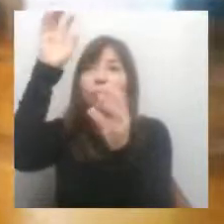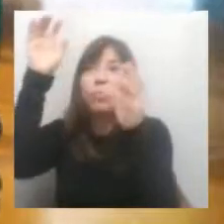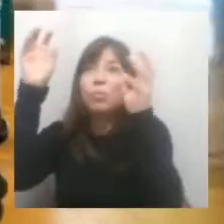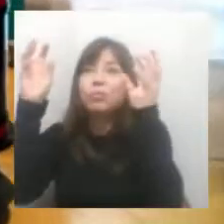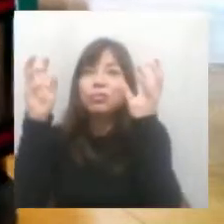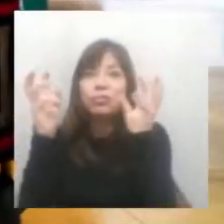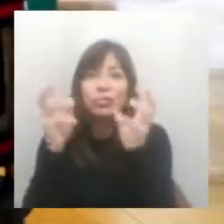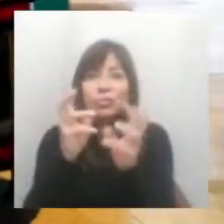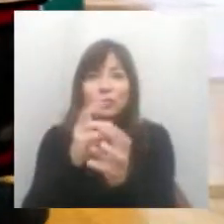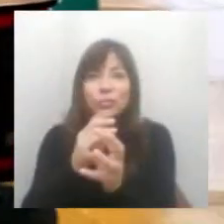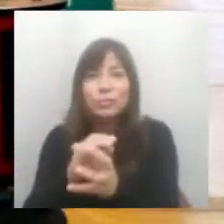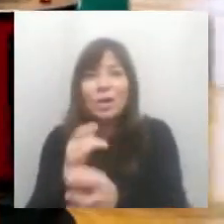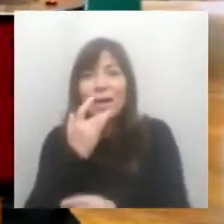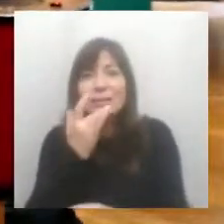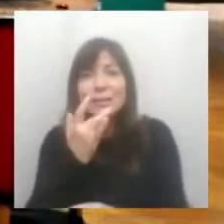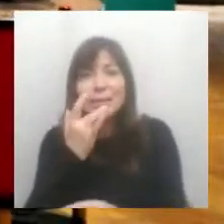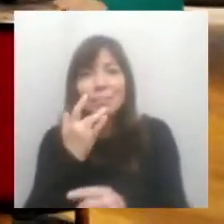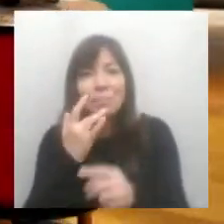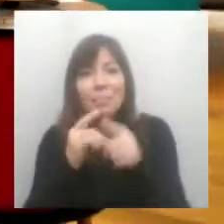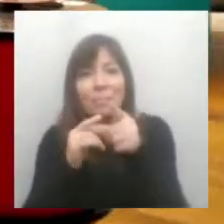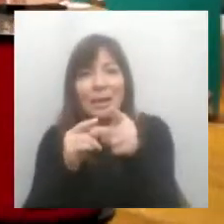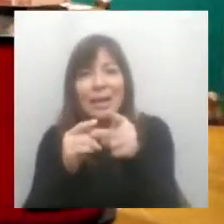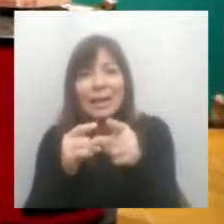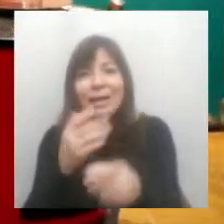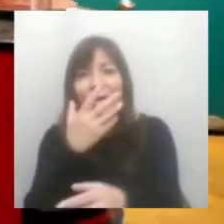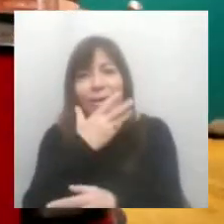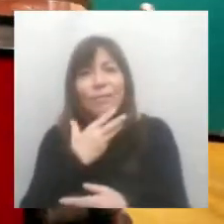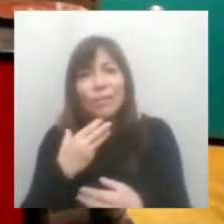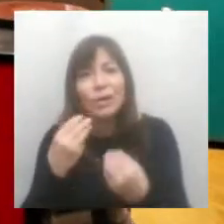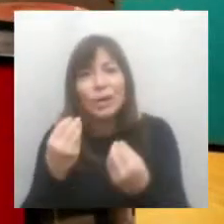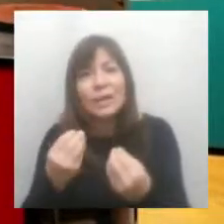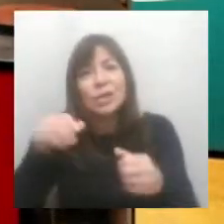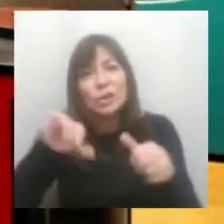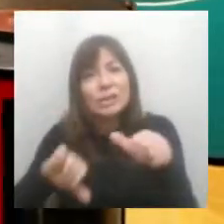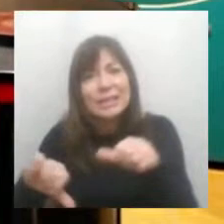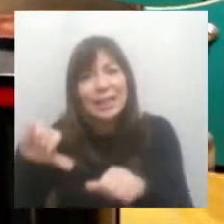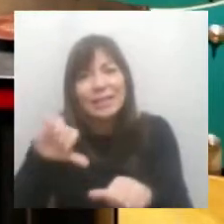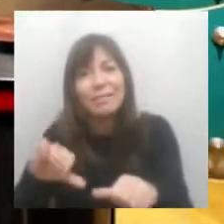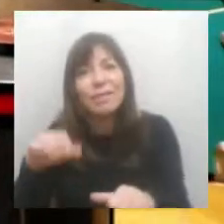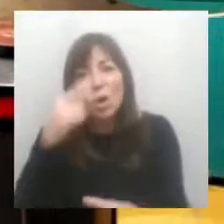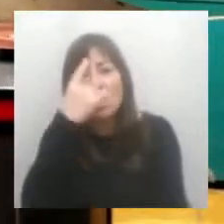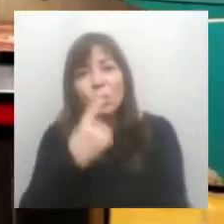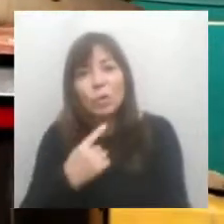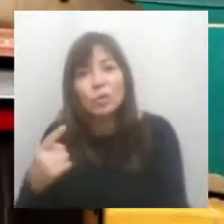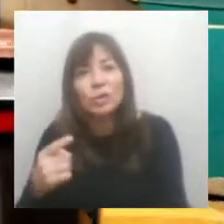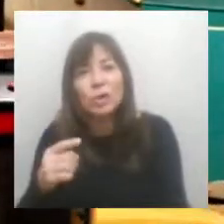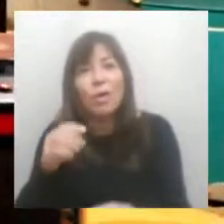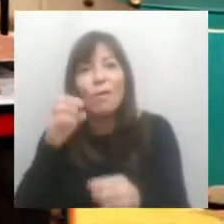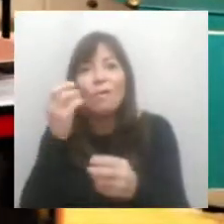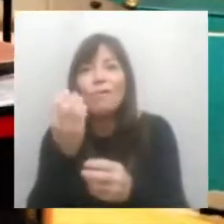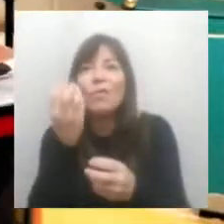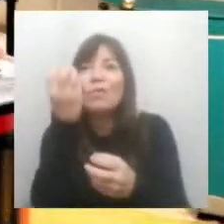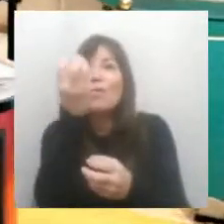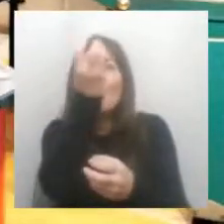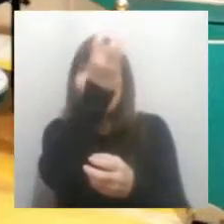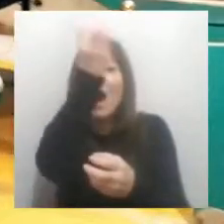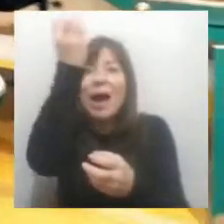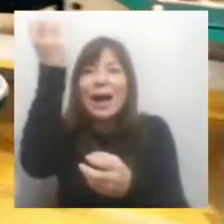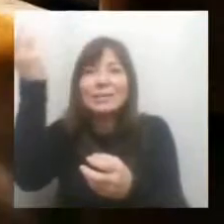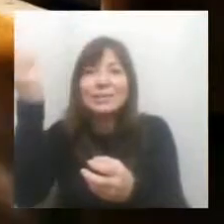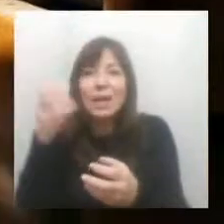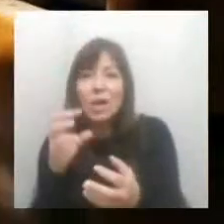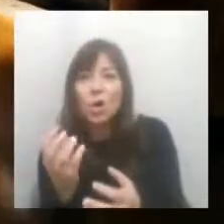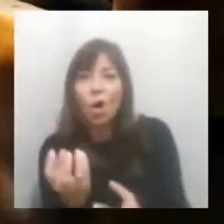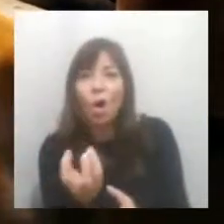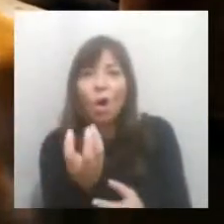elementos más sencillos, bellos y ricos en fenómenos científicos que tenemos en el museo, burbujas y pompas de jabón. Aquí hay mucha gente que